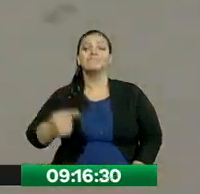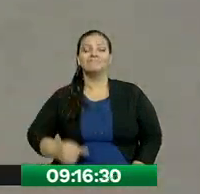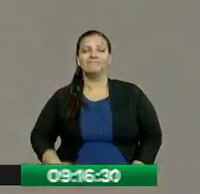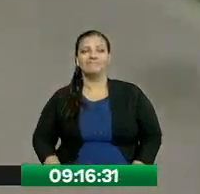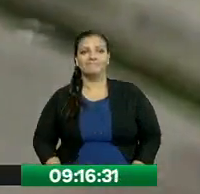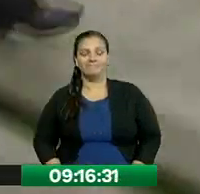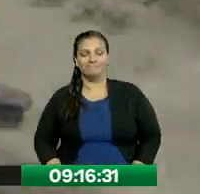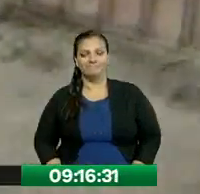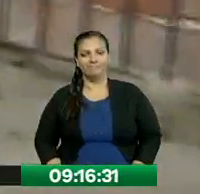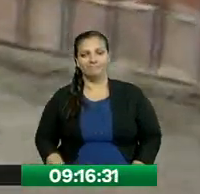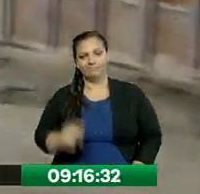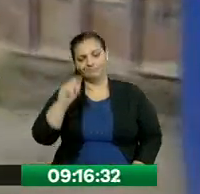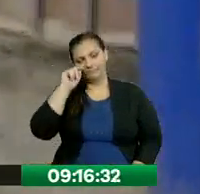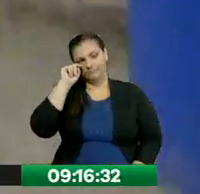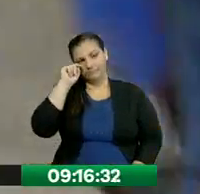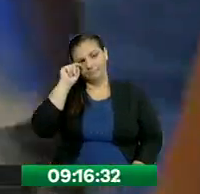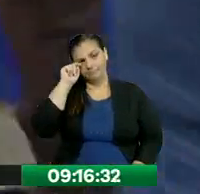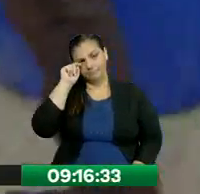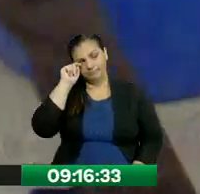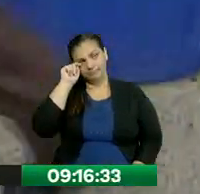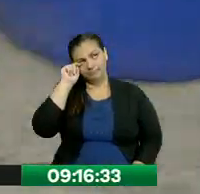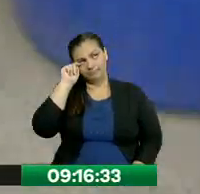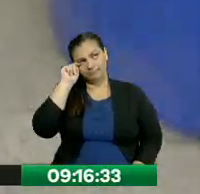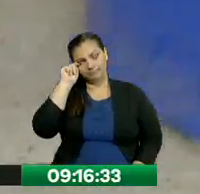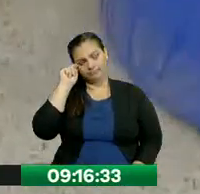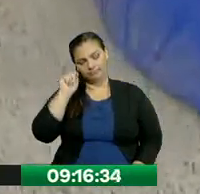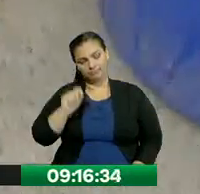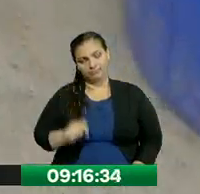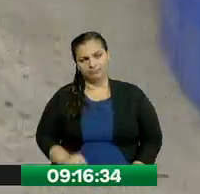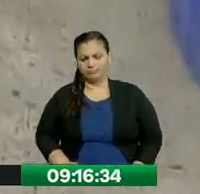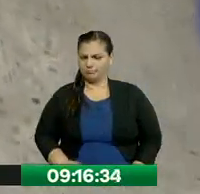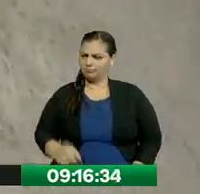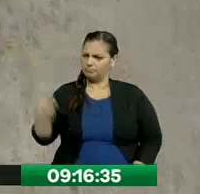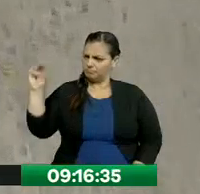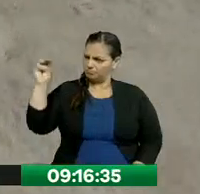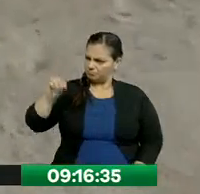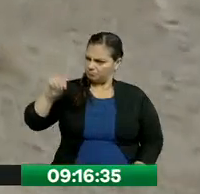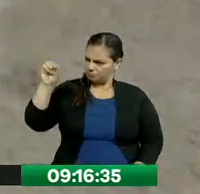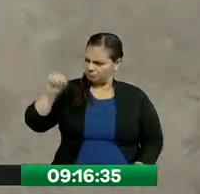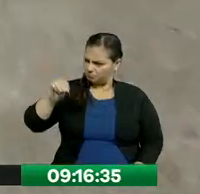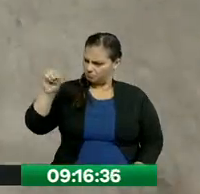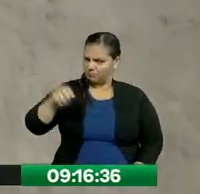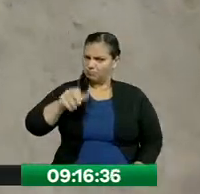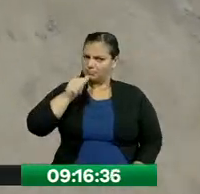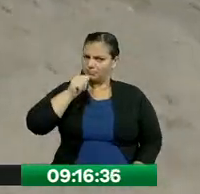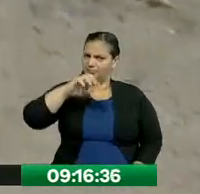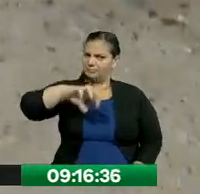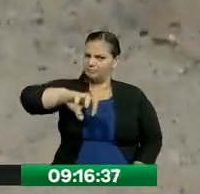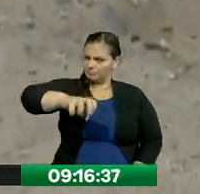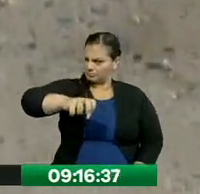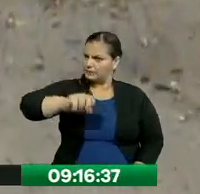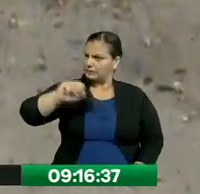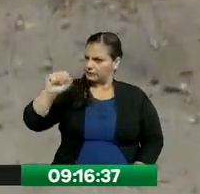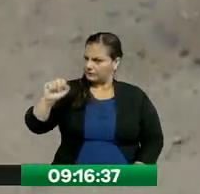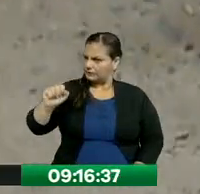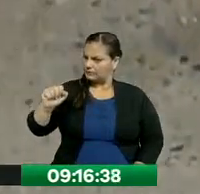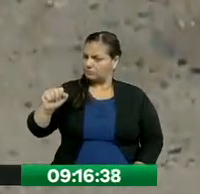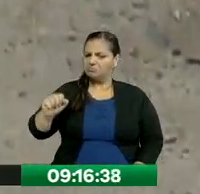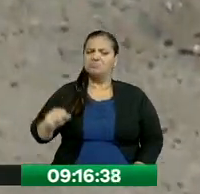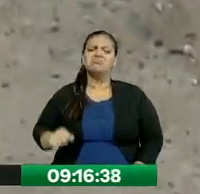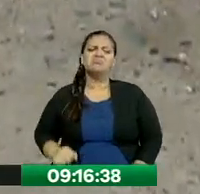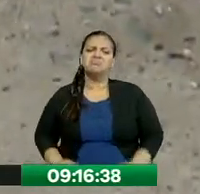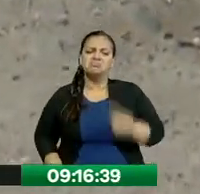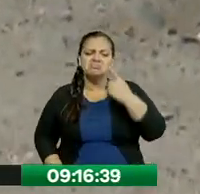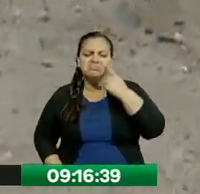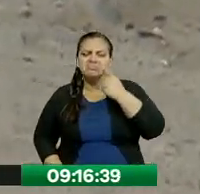que llega hasta los domicilios. Si ustedes manifiestan que el agua normalmente debería llegar acá martes,